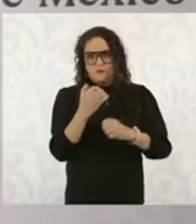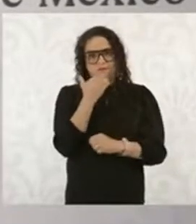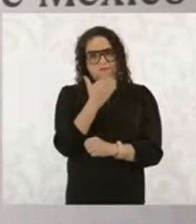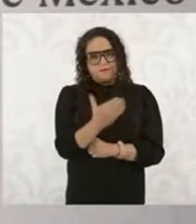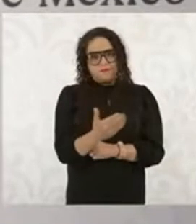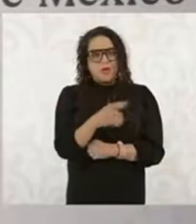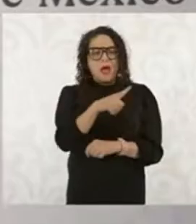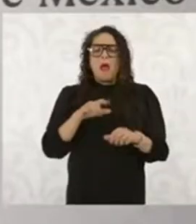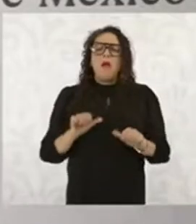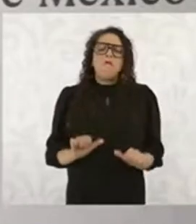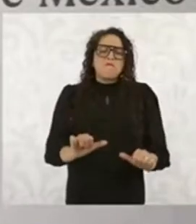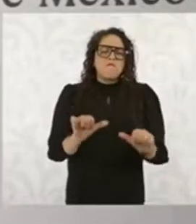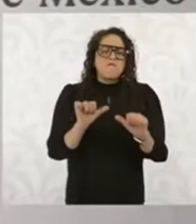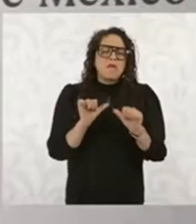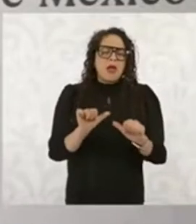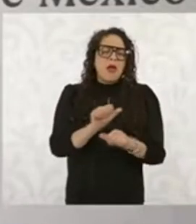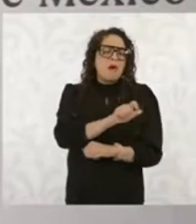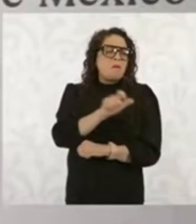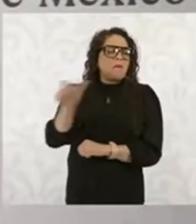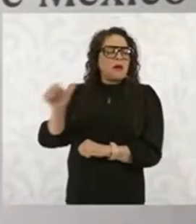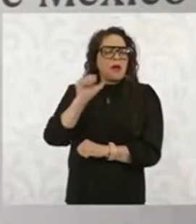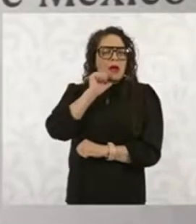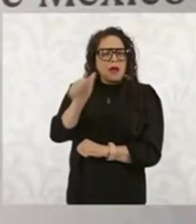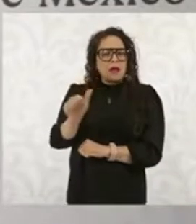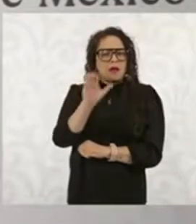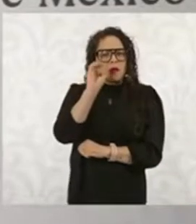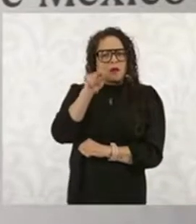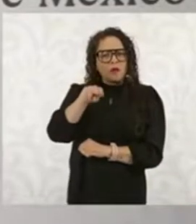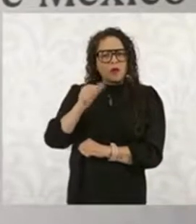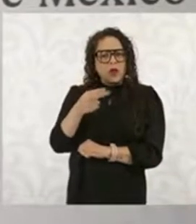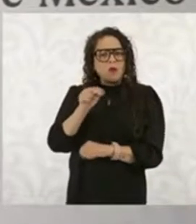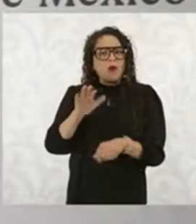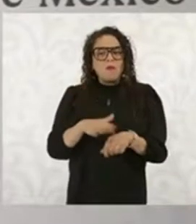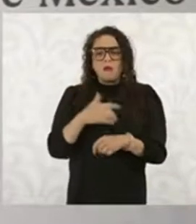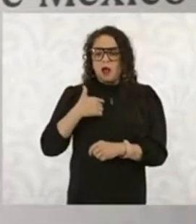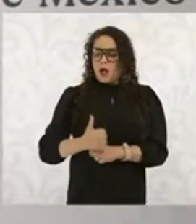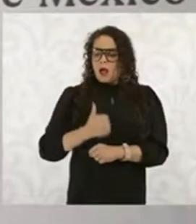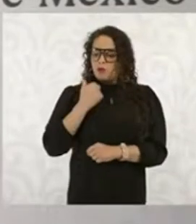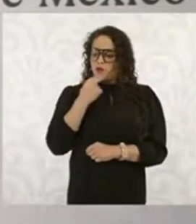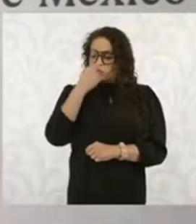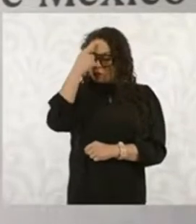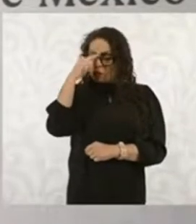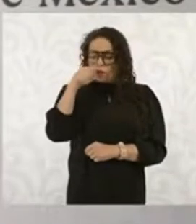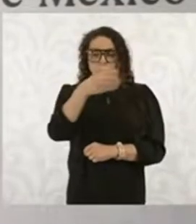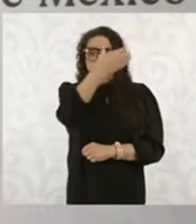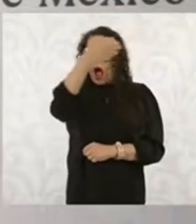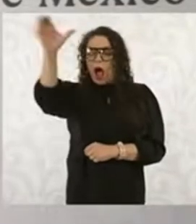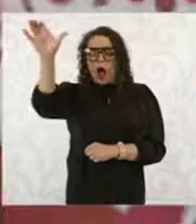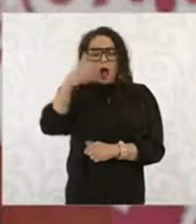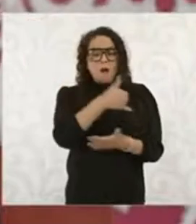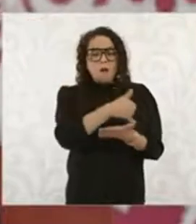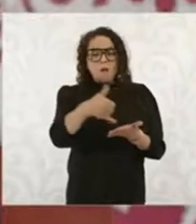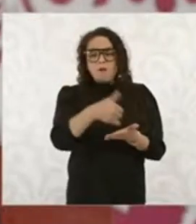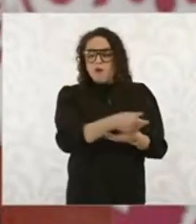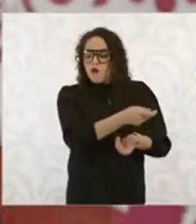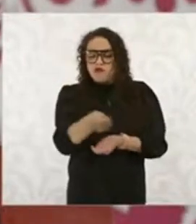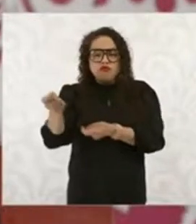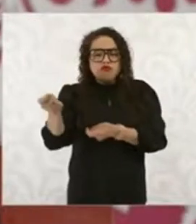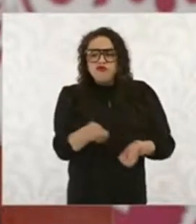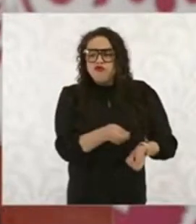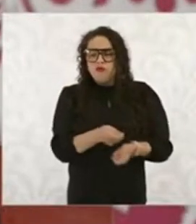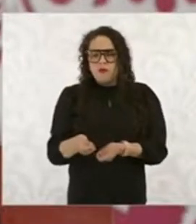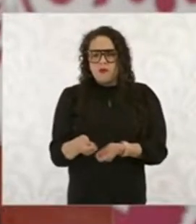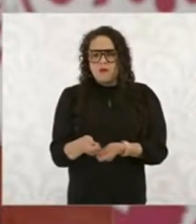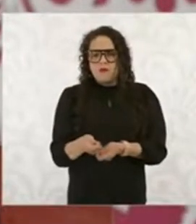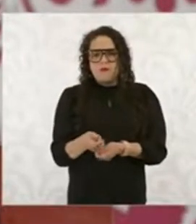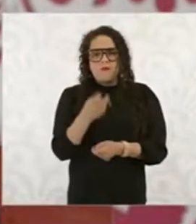agua a la Conagua, porque supuestamente era para riego agrícola. Entonces se ha puesto en orden esas